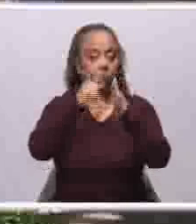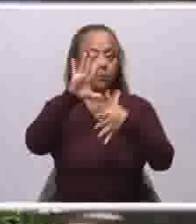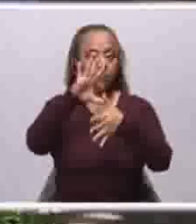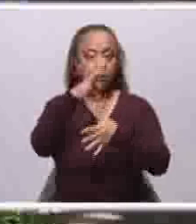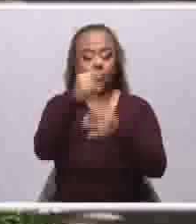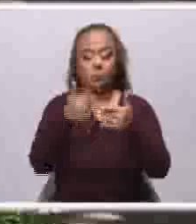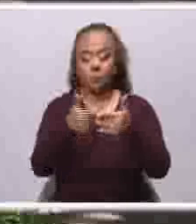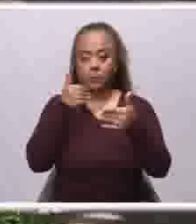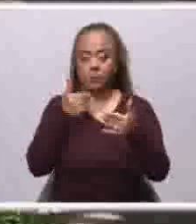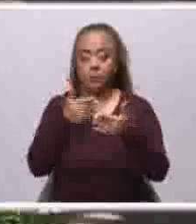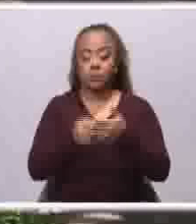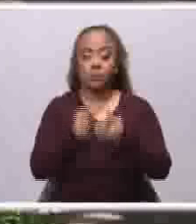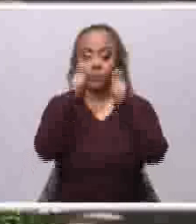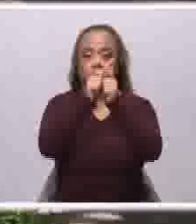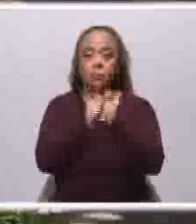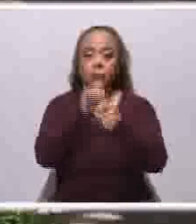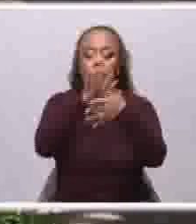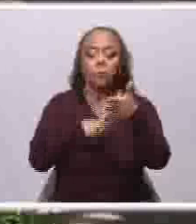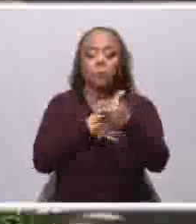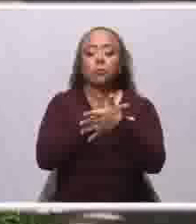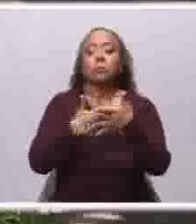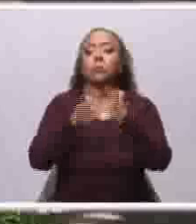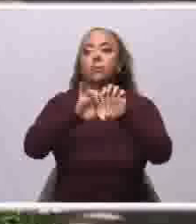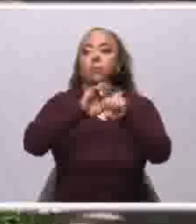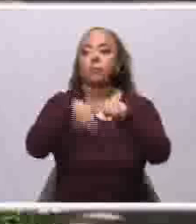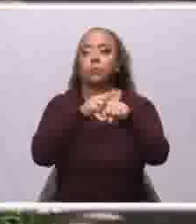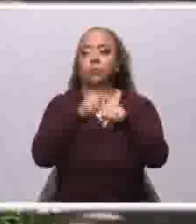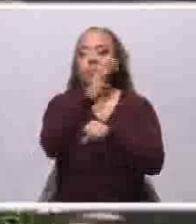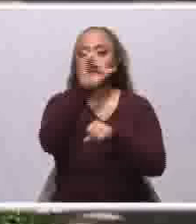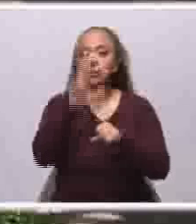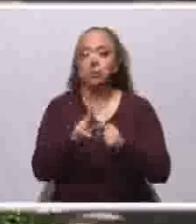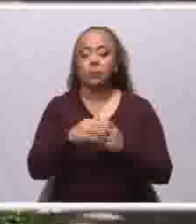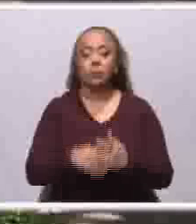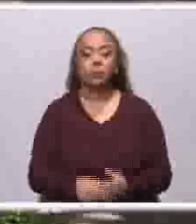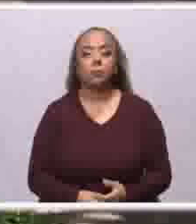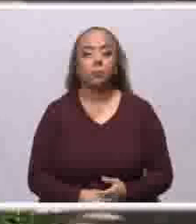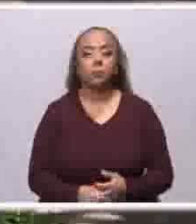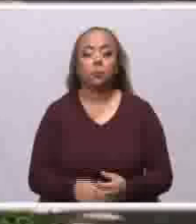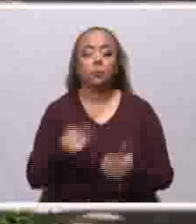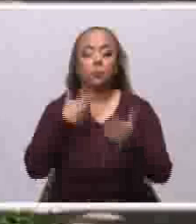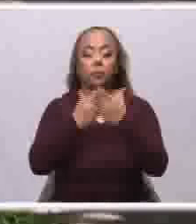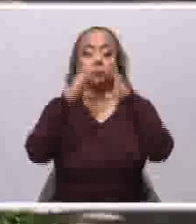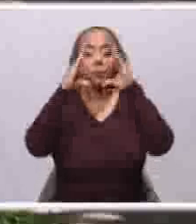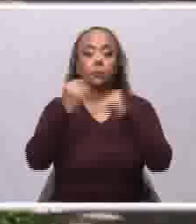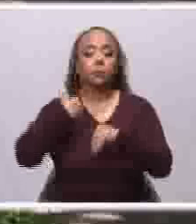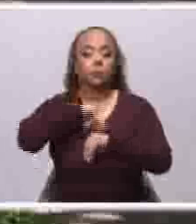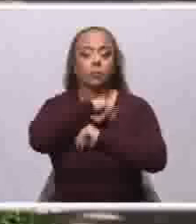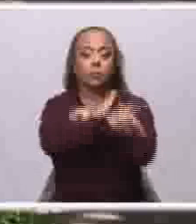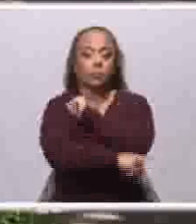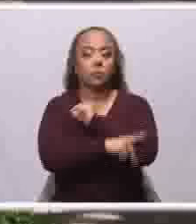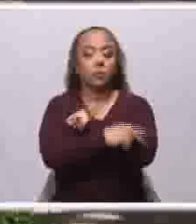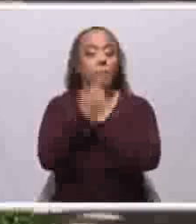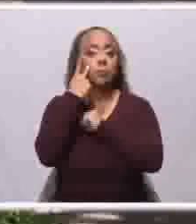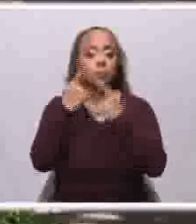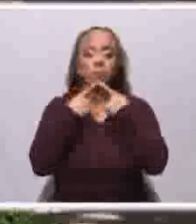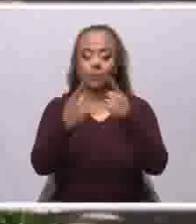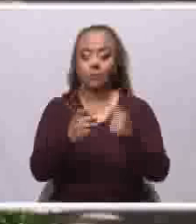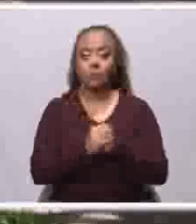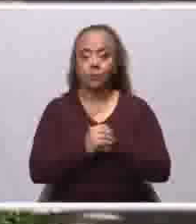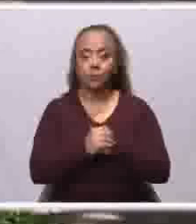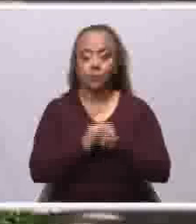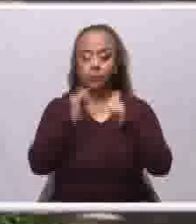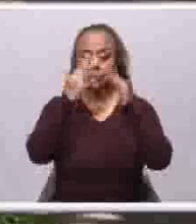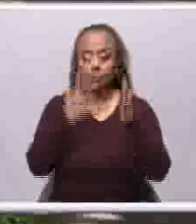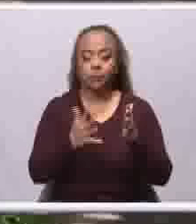de dar detalles del itinerario de la selección nacional que estaría llegando en horas de la noche a nuestro país pasemos sa ver declaraciones de los